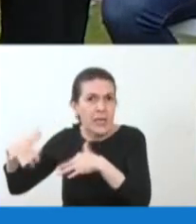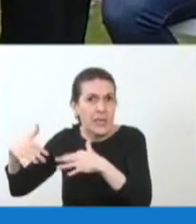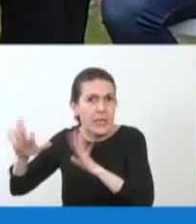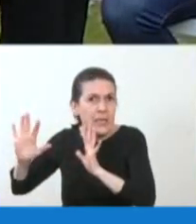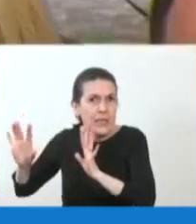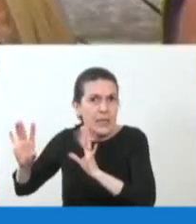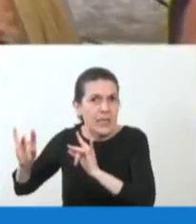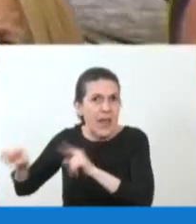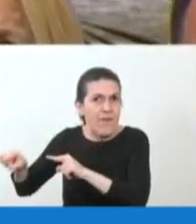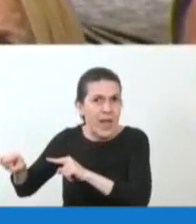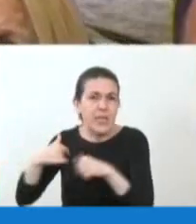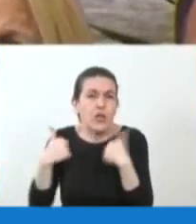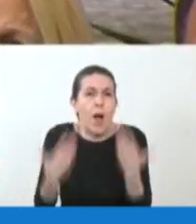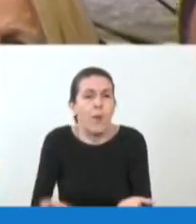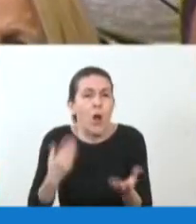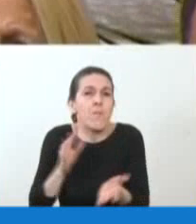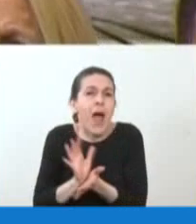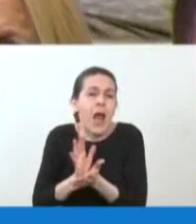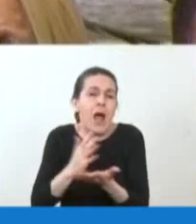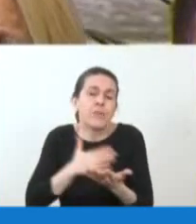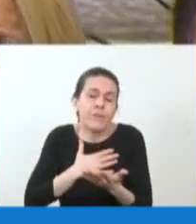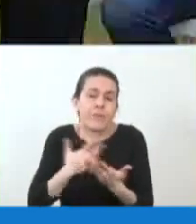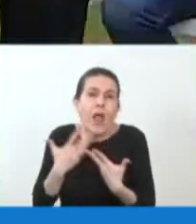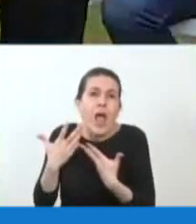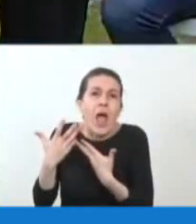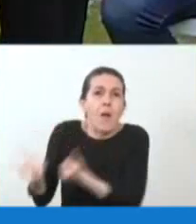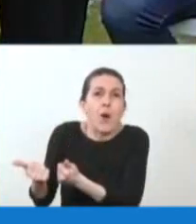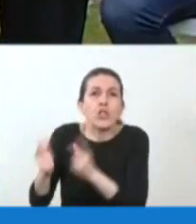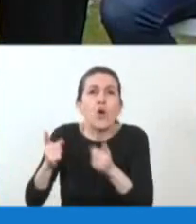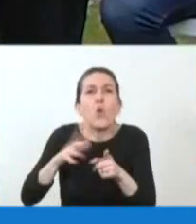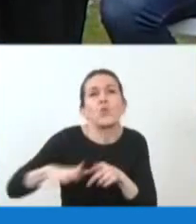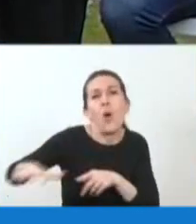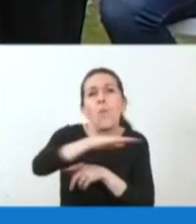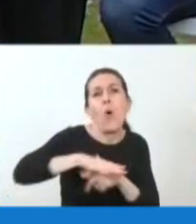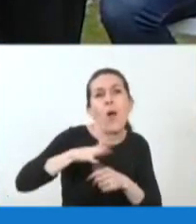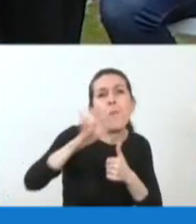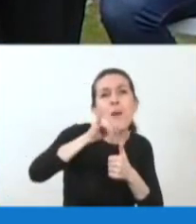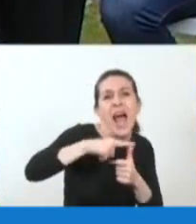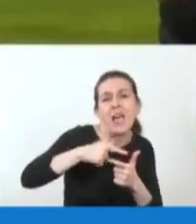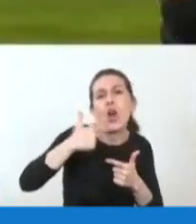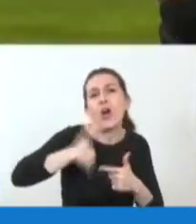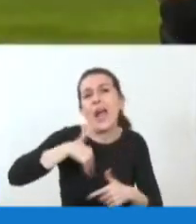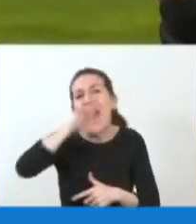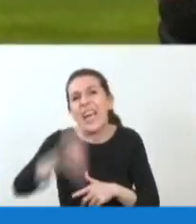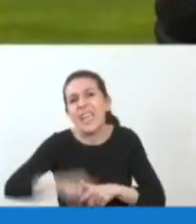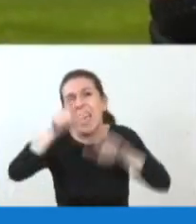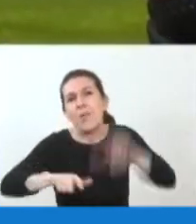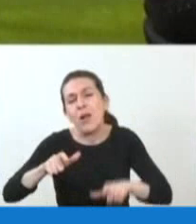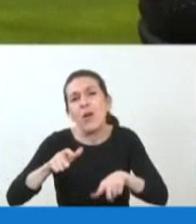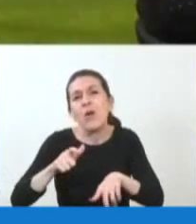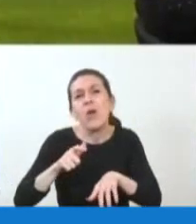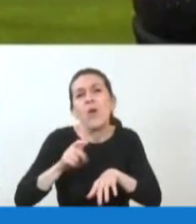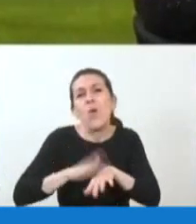este momento para solidarizarme junto al pueblo de merlo y junto a todo el pueblo de la república argentina por las amenazas